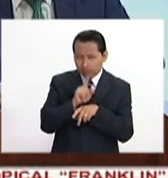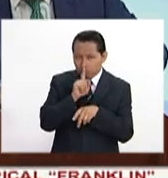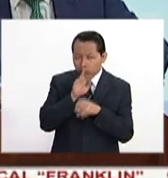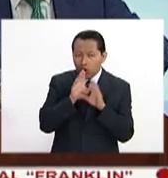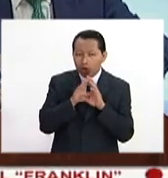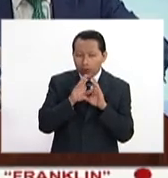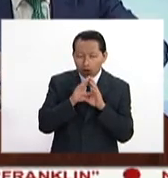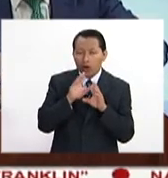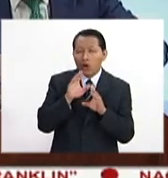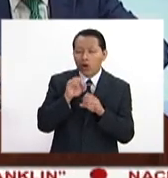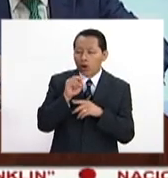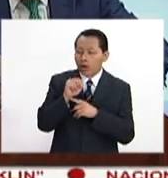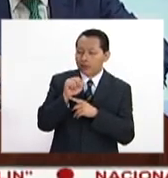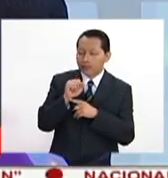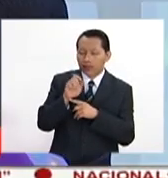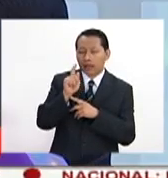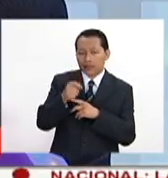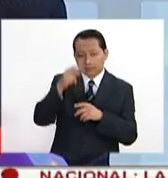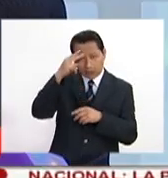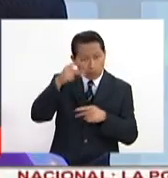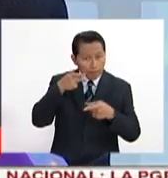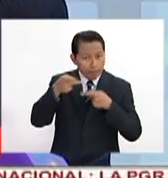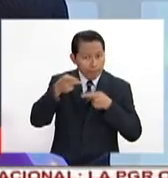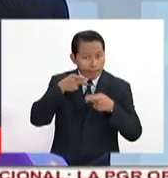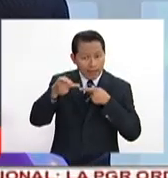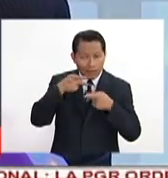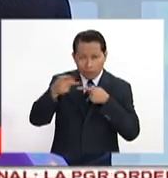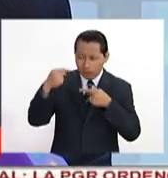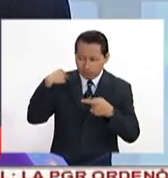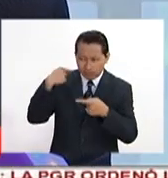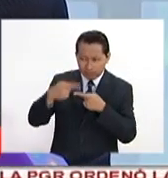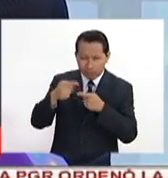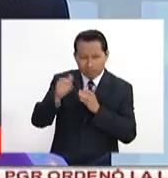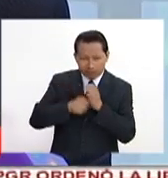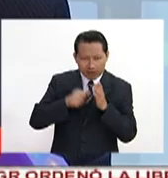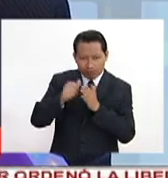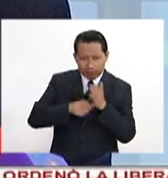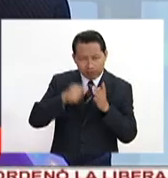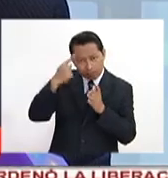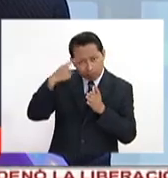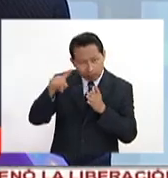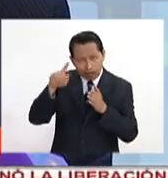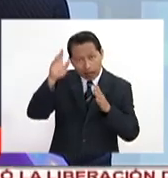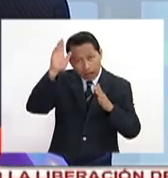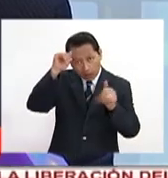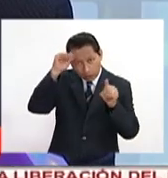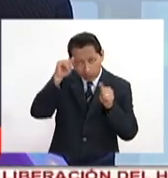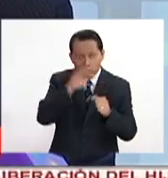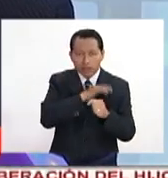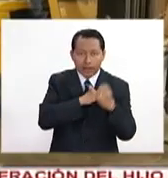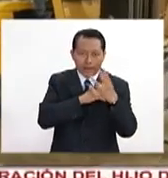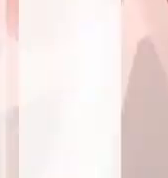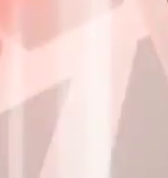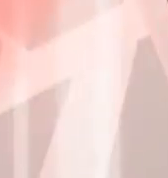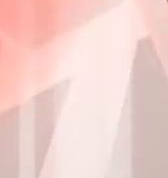del COMCE, afirmó que México se ha preparado durante meses para que este acuerdo beneficie a los tres países.